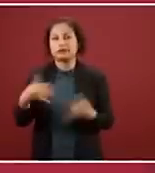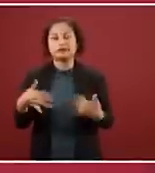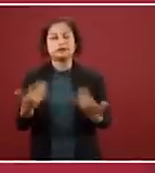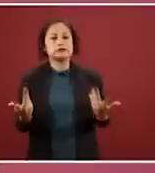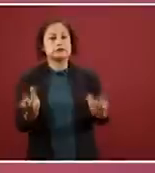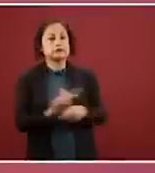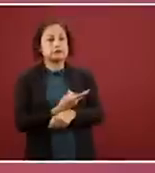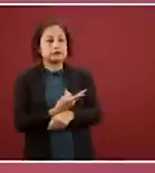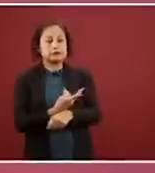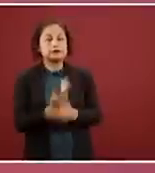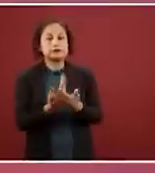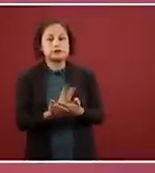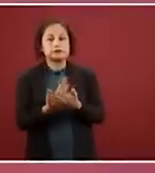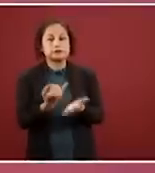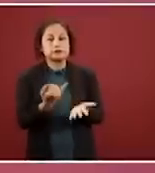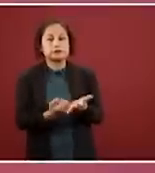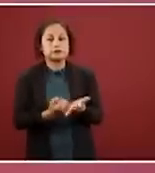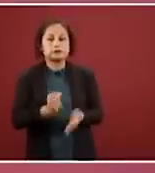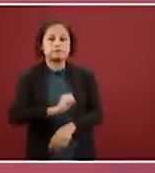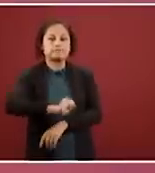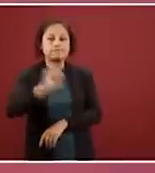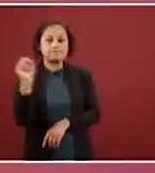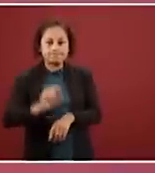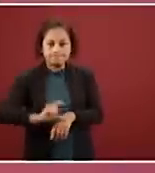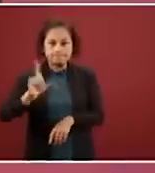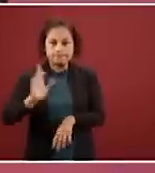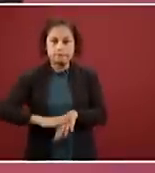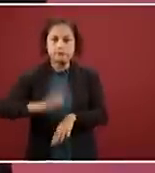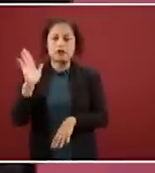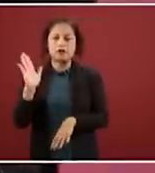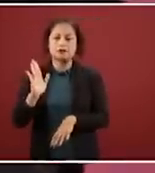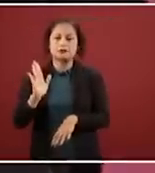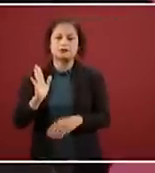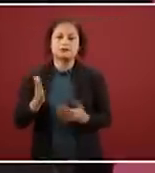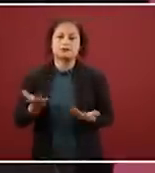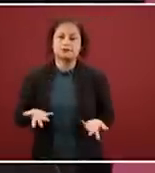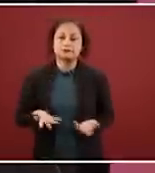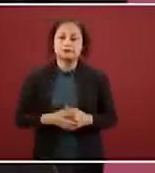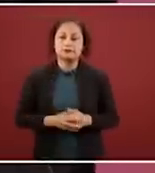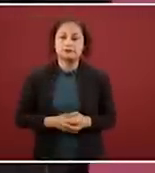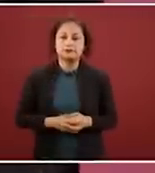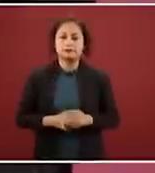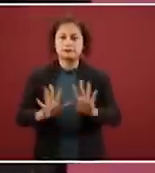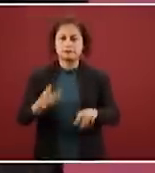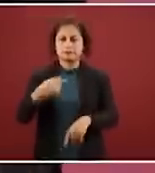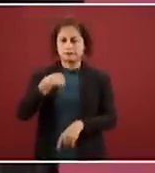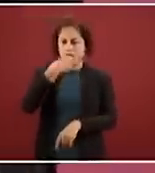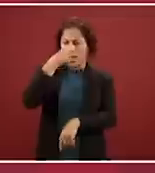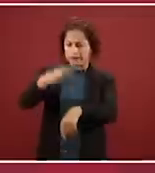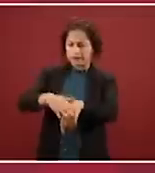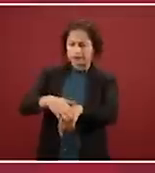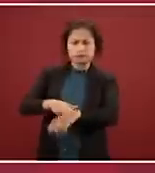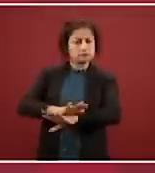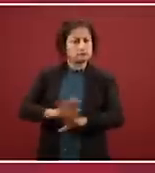los aumentos de impuestos, ahí vienen los aumentos de impuestos. No va a haber aumentos de impuestos.